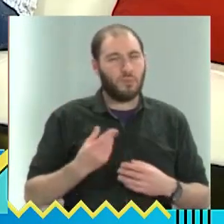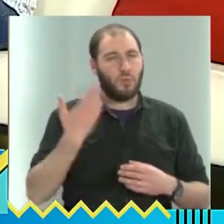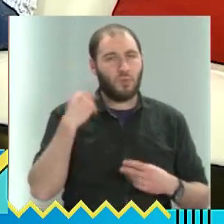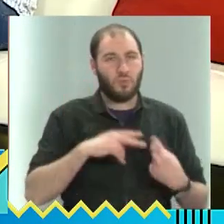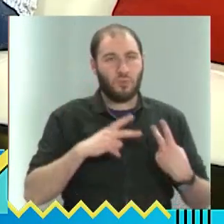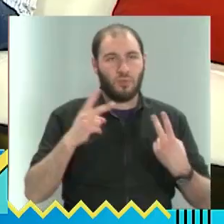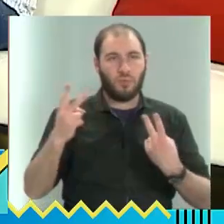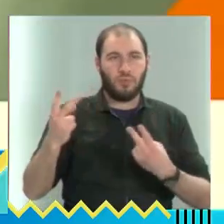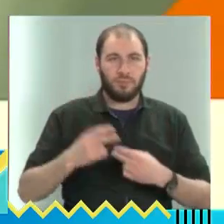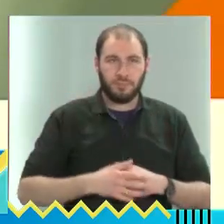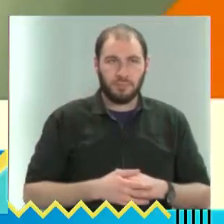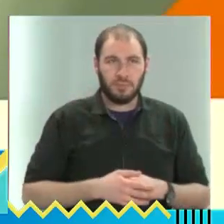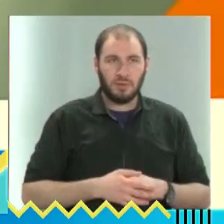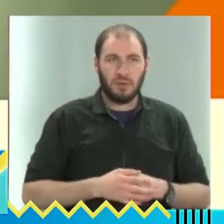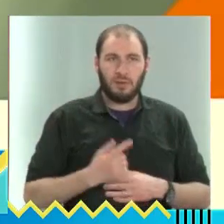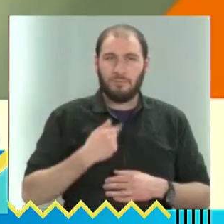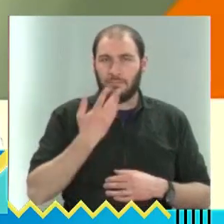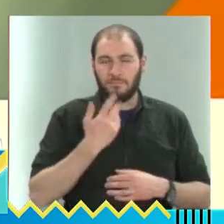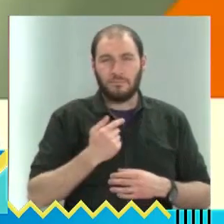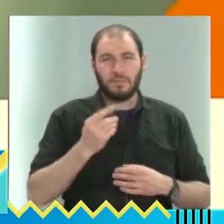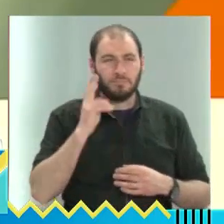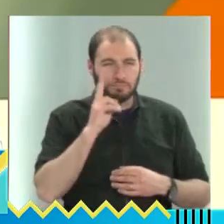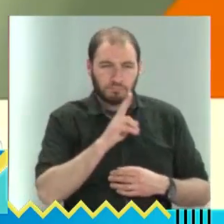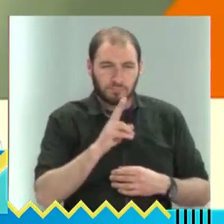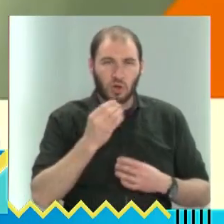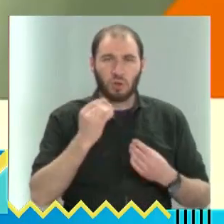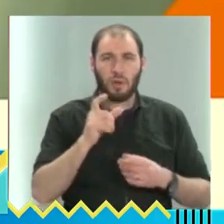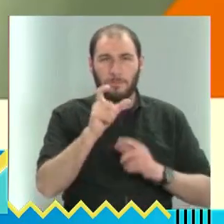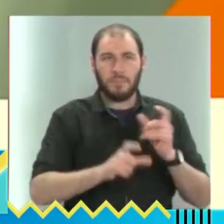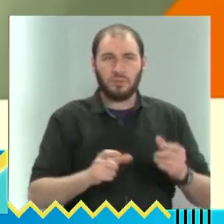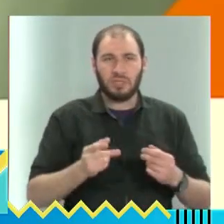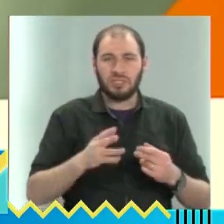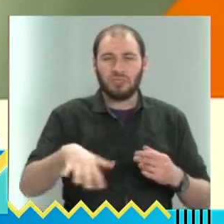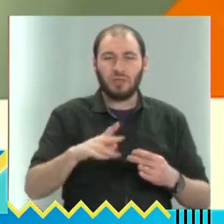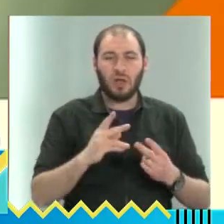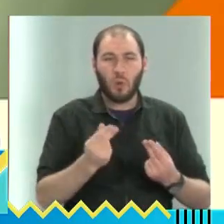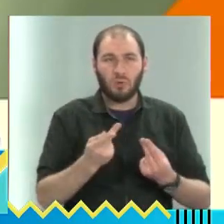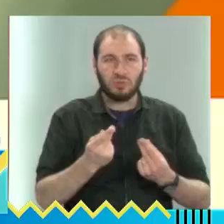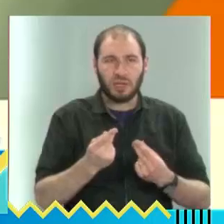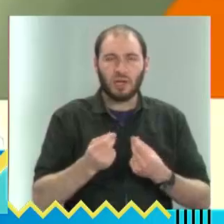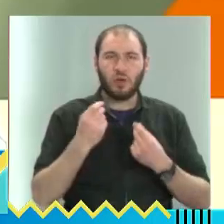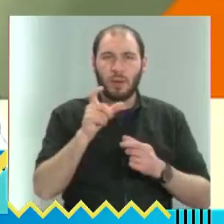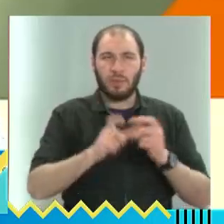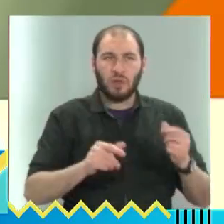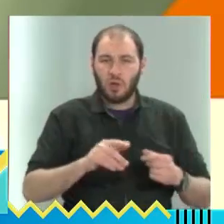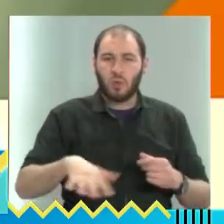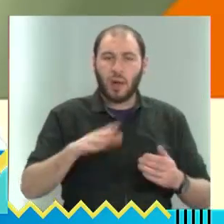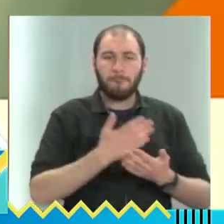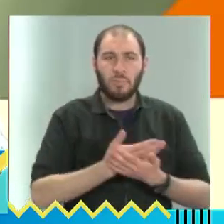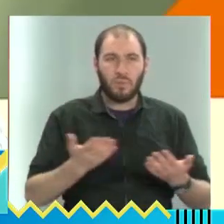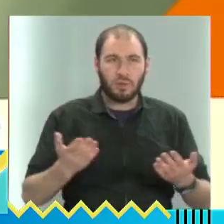bastante y me encanta observar cómo la gente usa la ciudad, cómo la gente usa el espacio